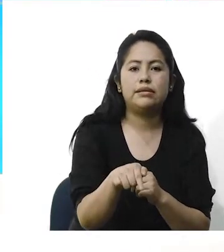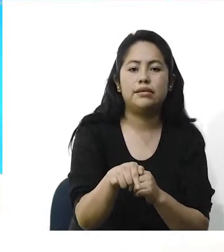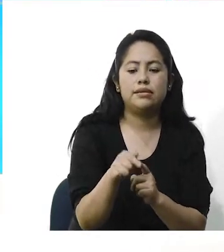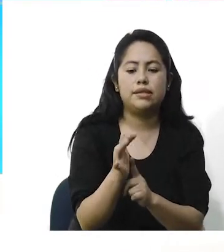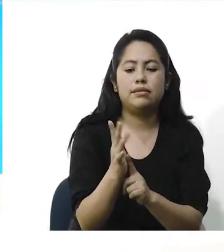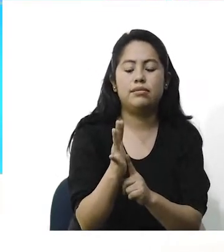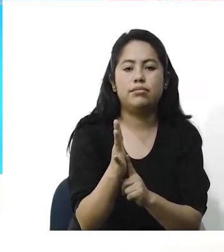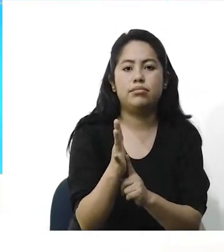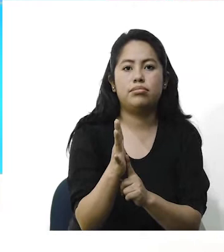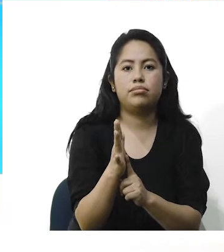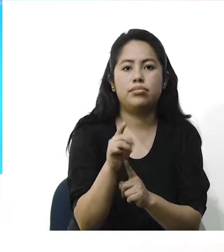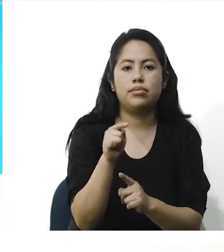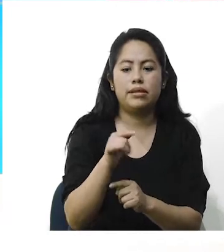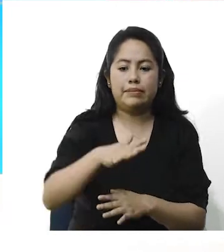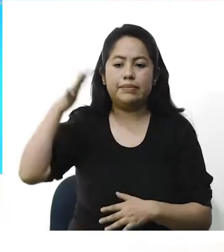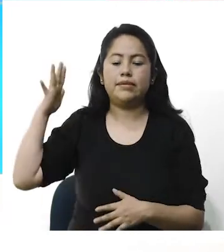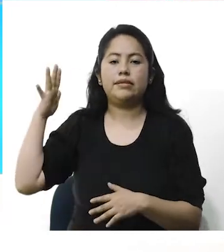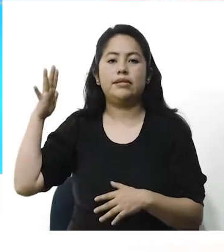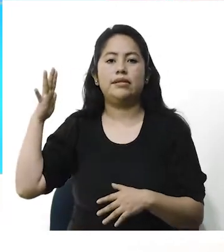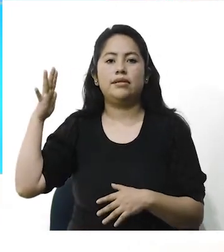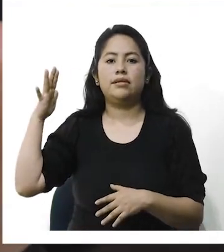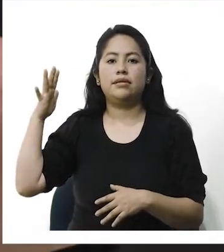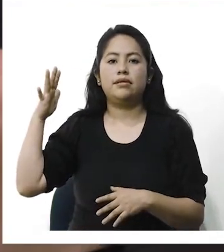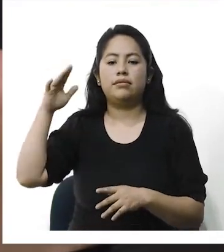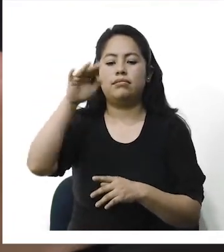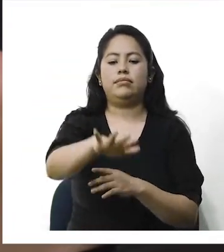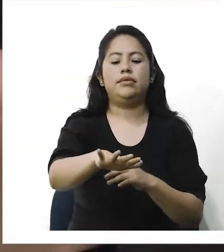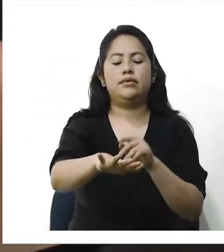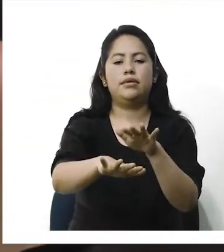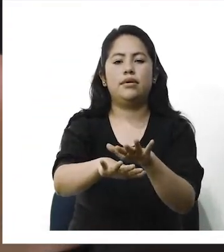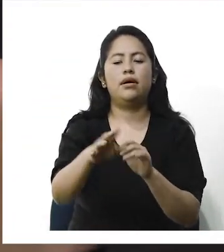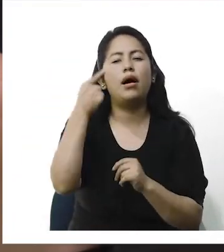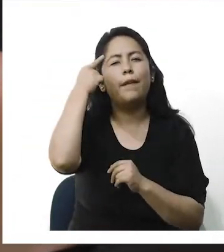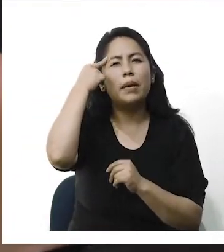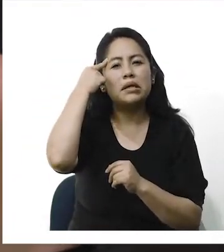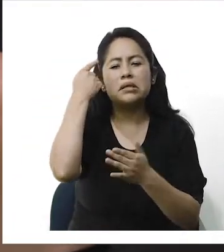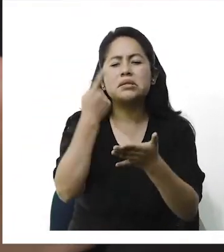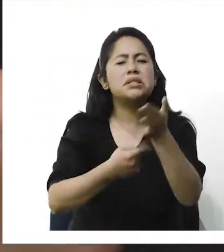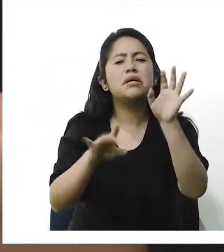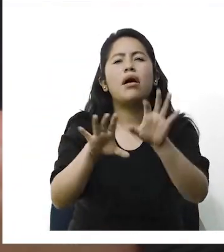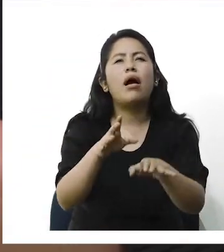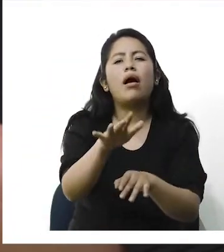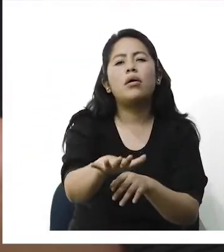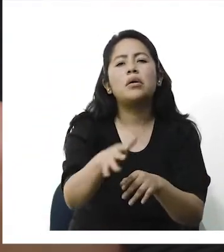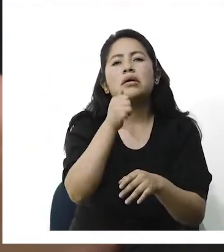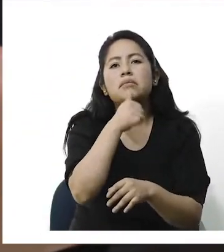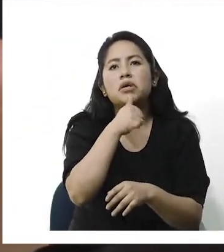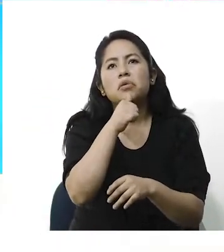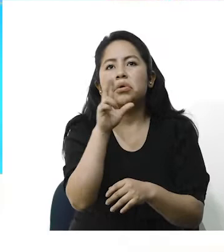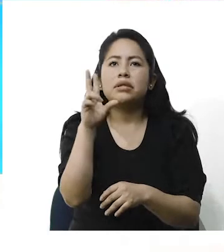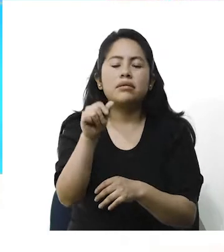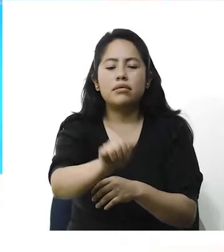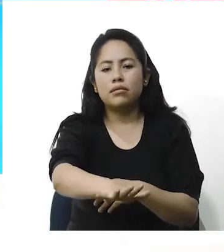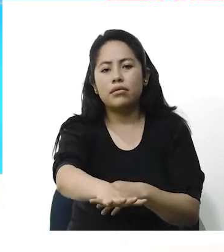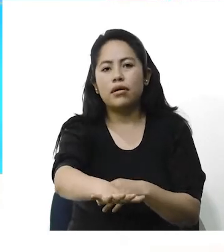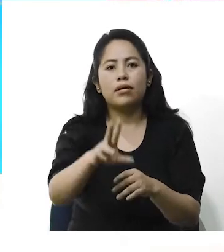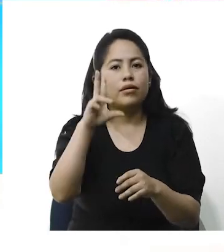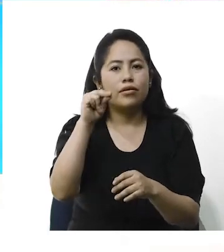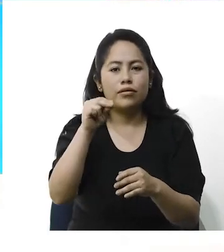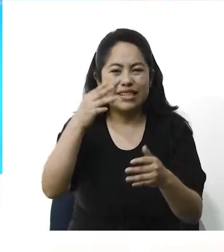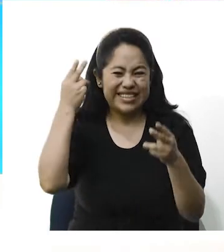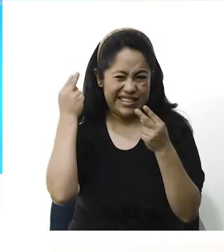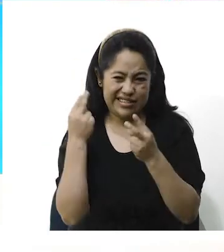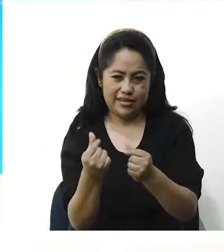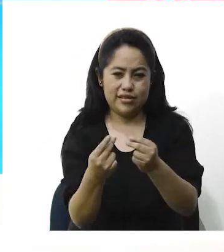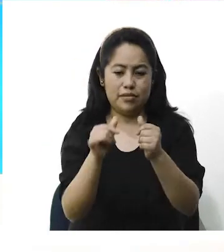inmediatamente levanto mi mano. No voy a poner mi mano a pensar, ¿qué hago? Levanto mi mano, me duele, no me duele, levanto. No, inmediatamente pongo mi